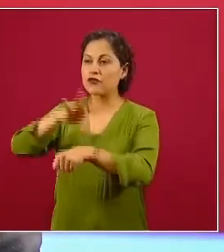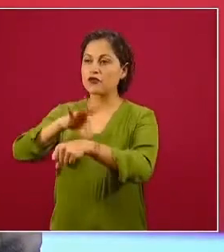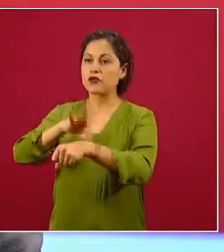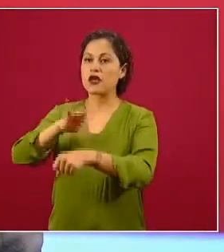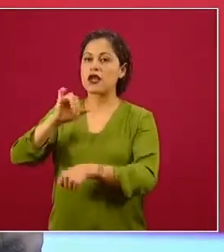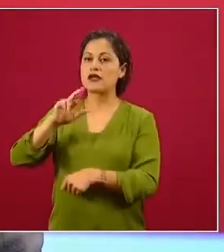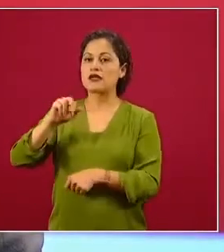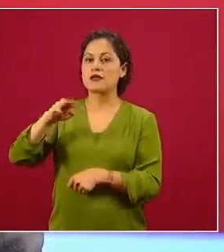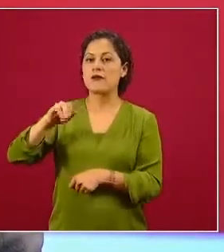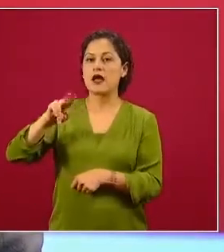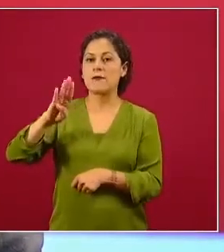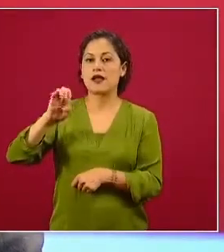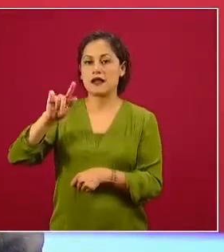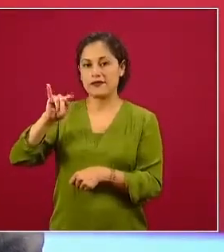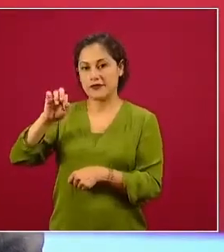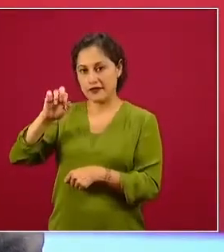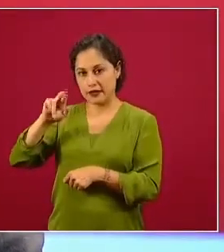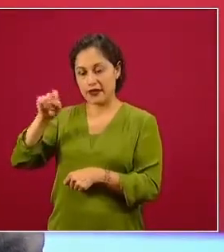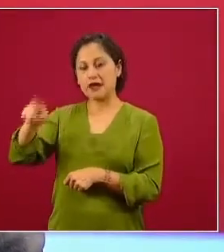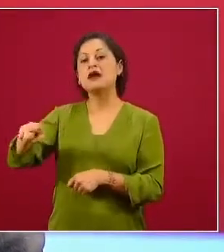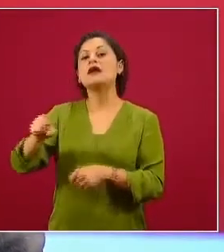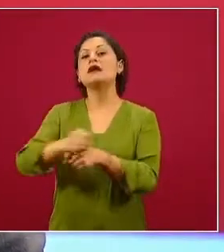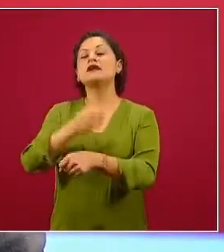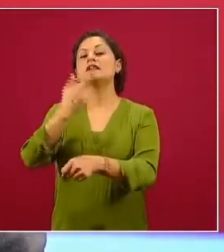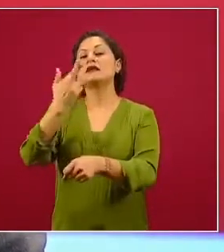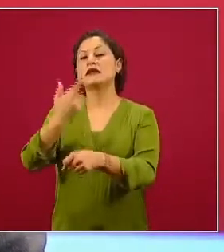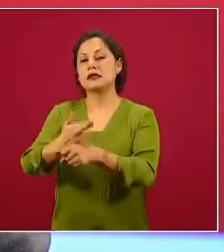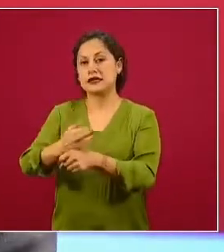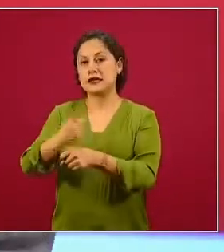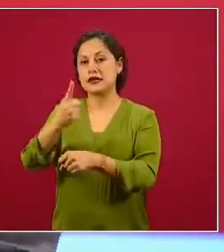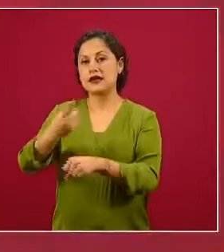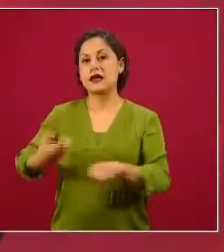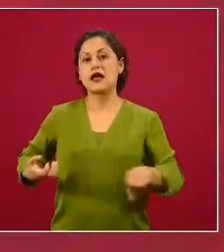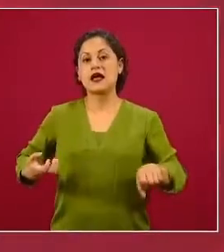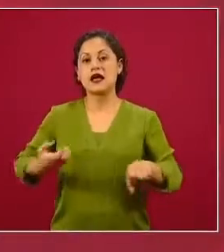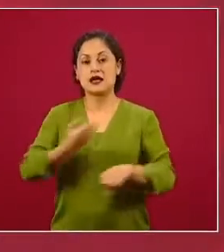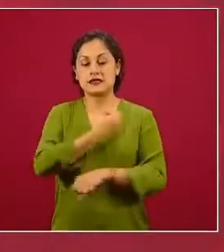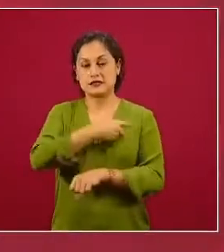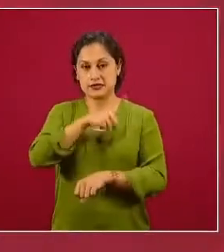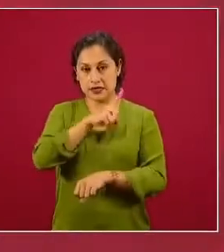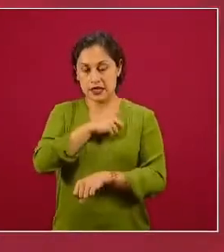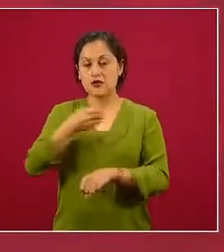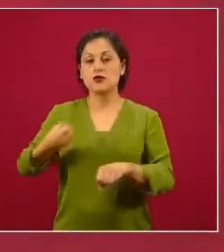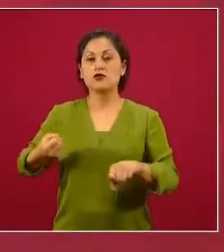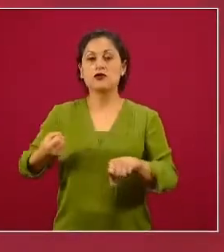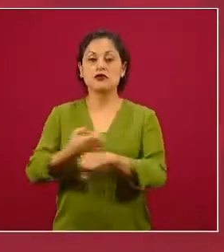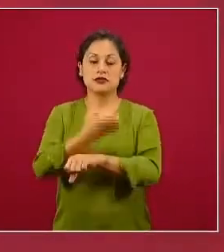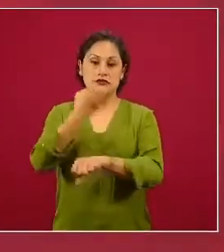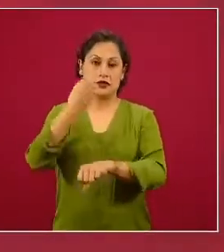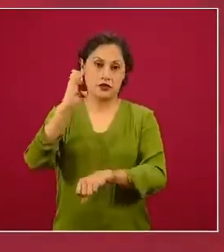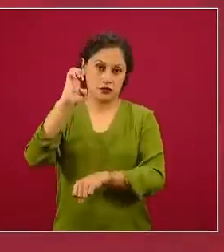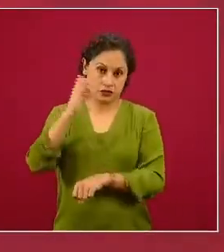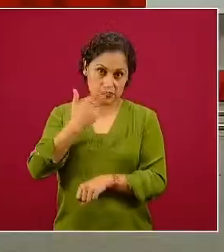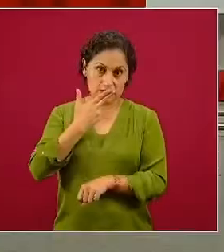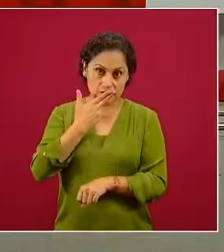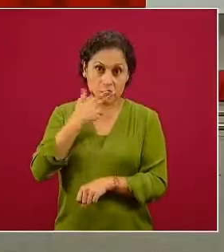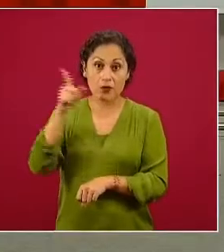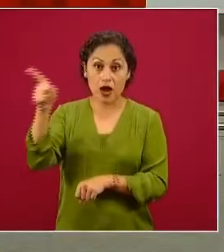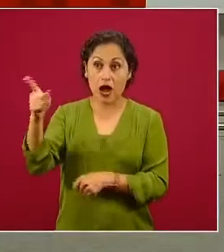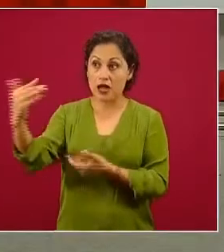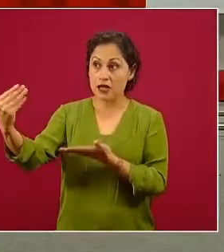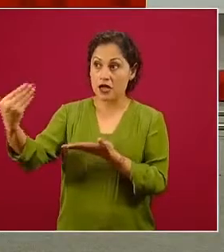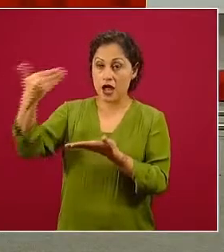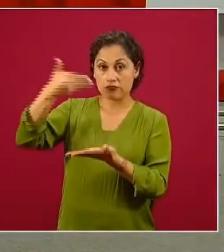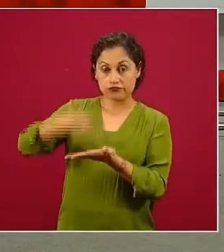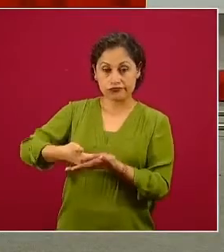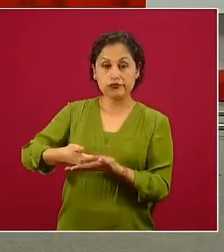subsecretaria de Salud Pública del Estado de Chihuahua, quien propuso esta mejora para el semáforo, que hagamos